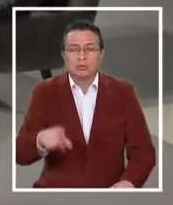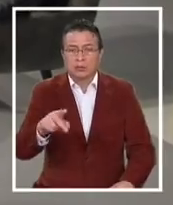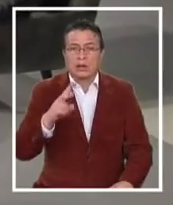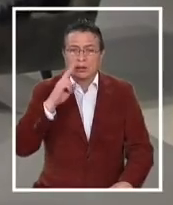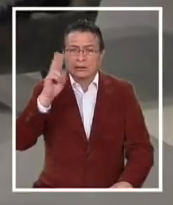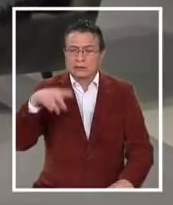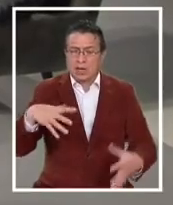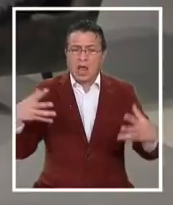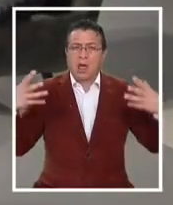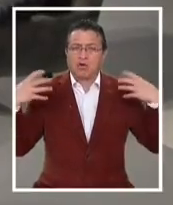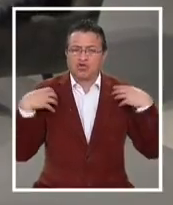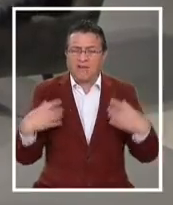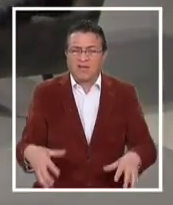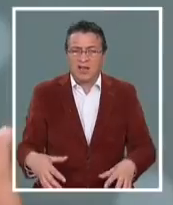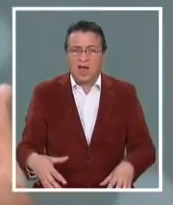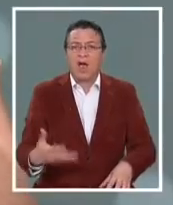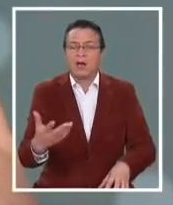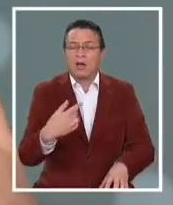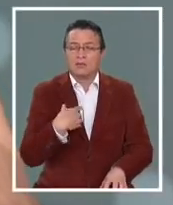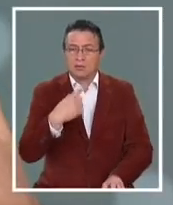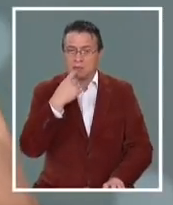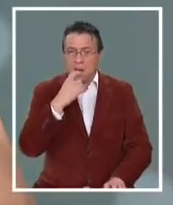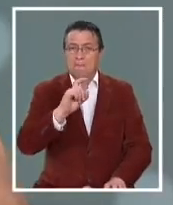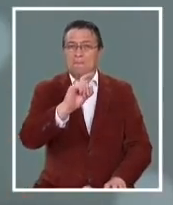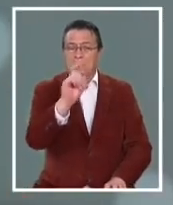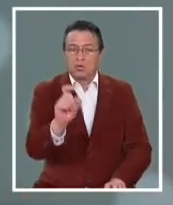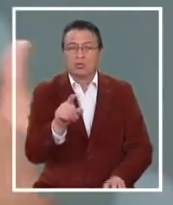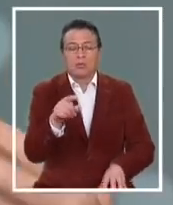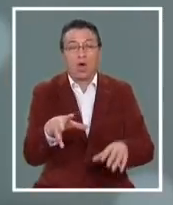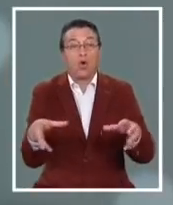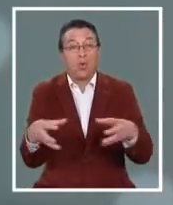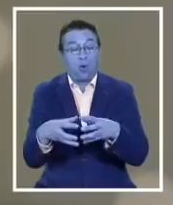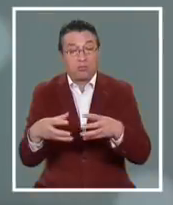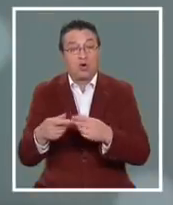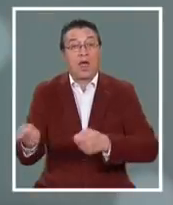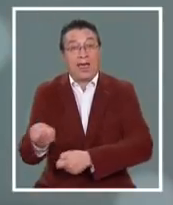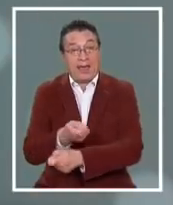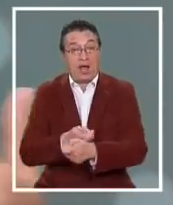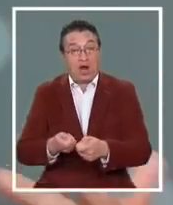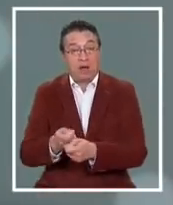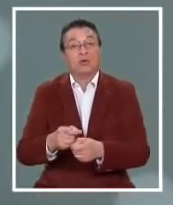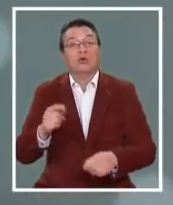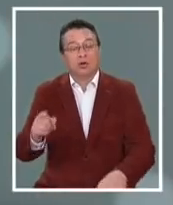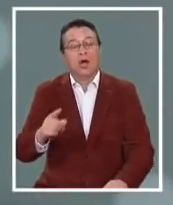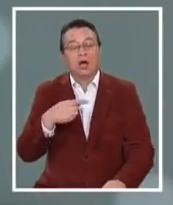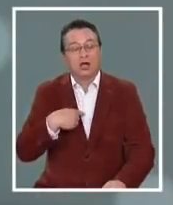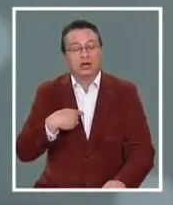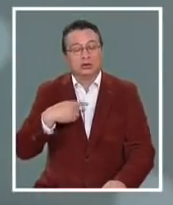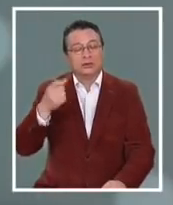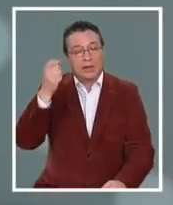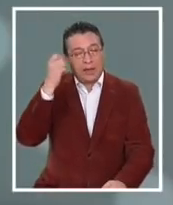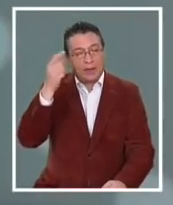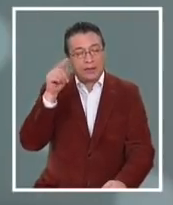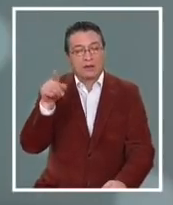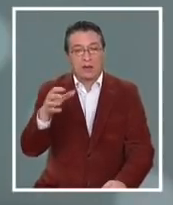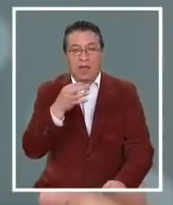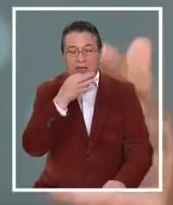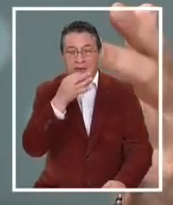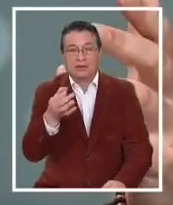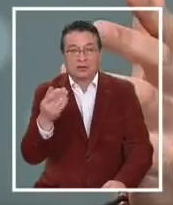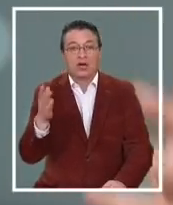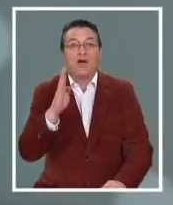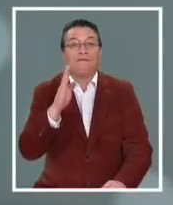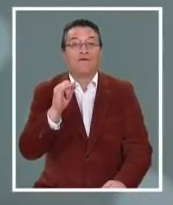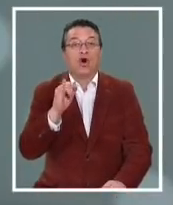una irresponsabilidad. Entonces, mi pregunta es, los grupos económicos, que yo entiendo que lo decía Gabriel hace un rato, o sea, si